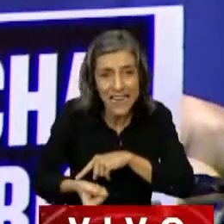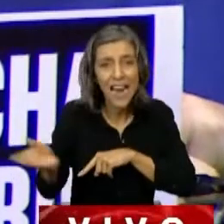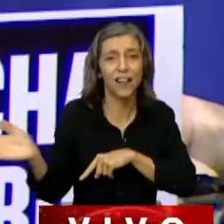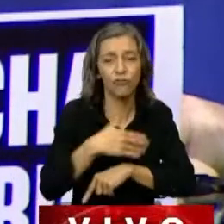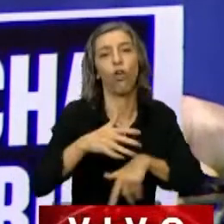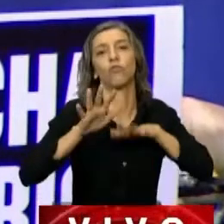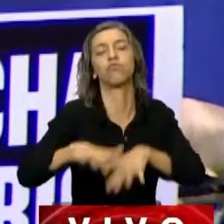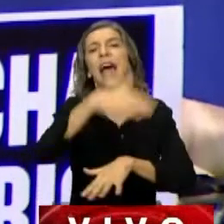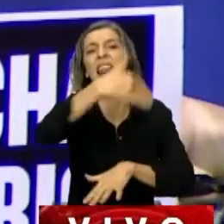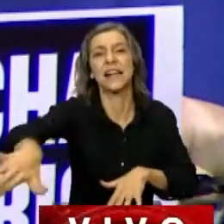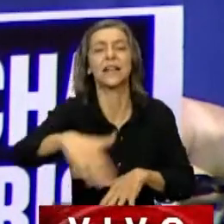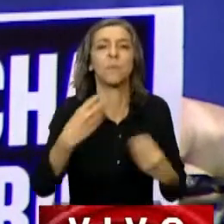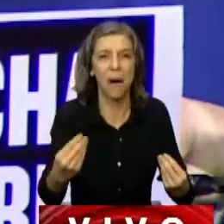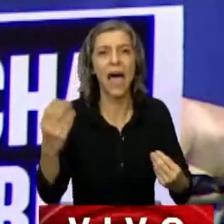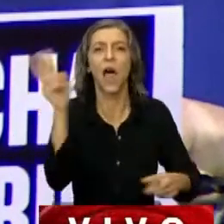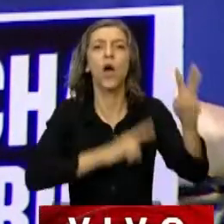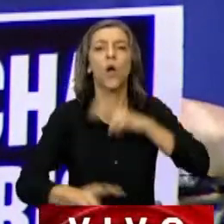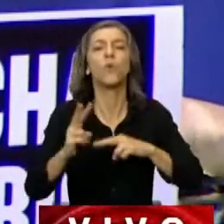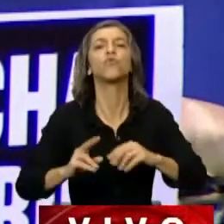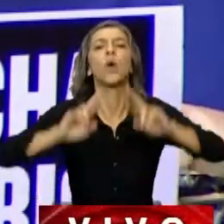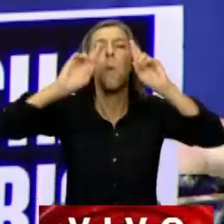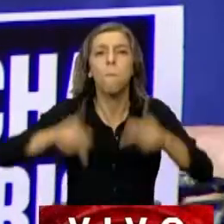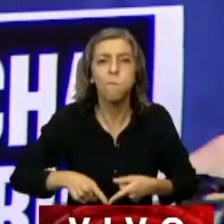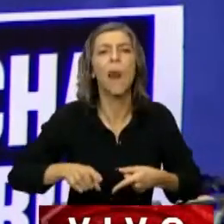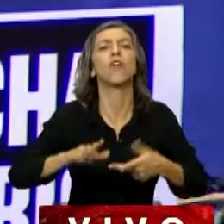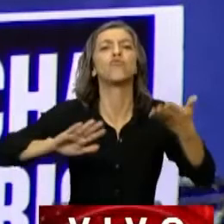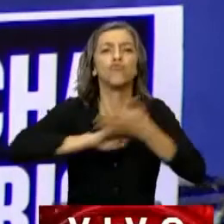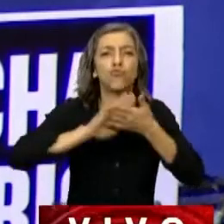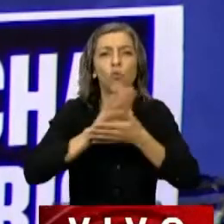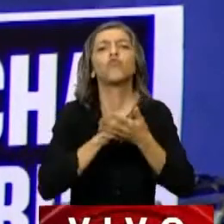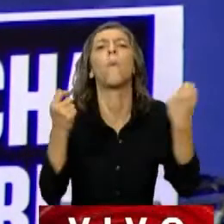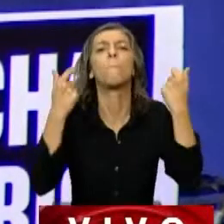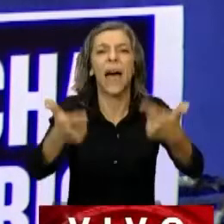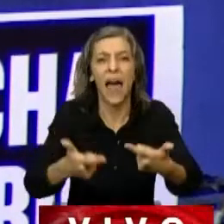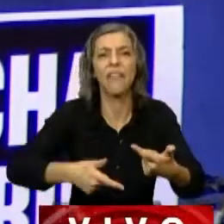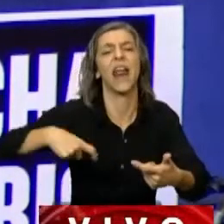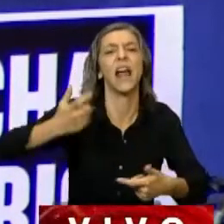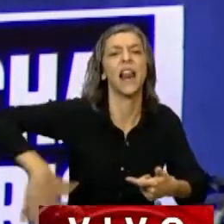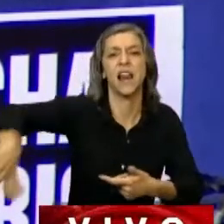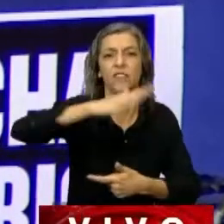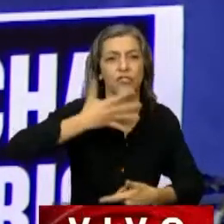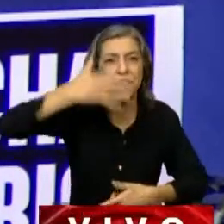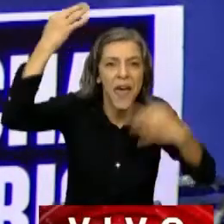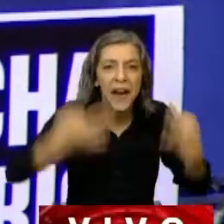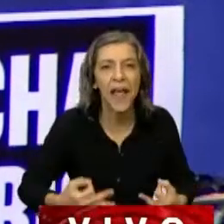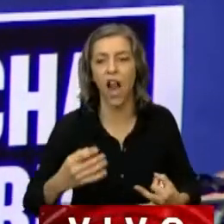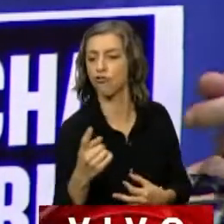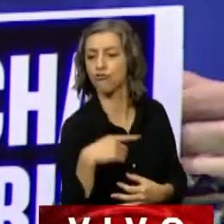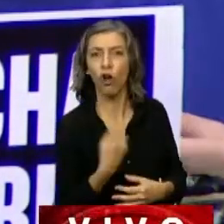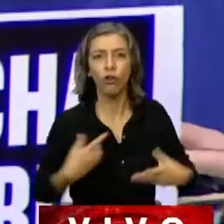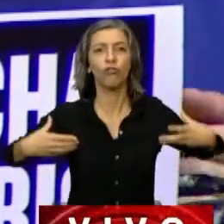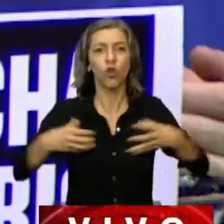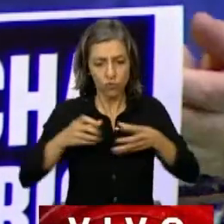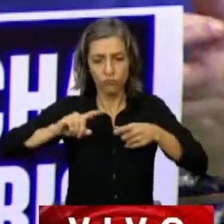calle poniendo en marcha un programa alternativo al servicio de las mayorías populares. En eso estamos desde estos